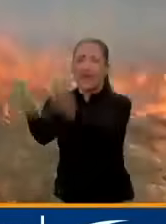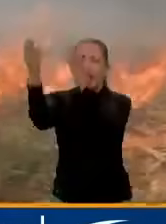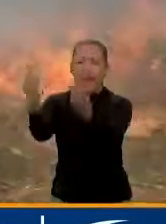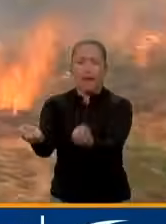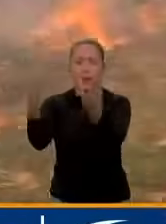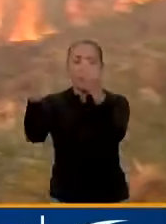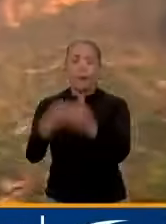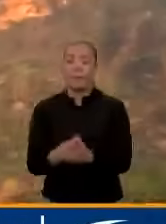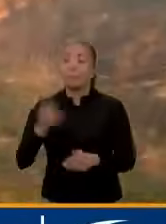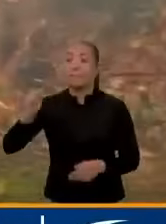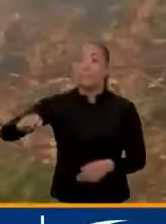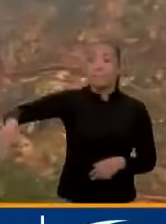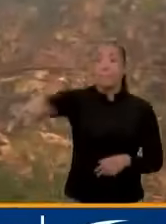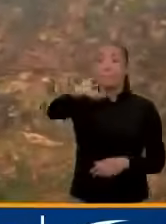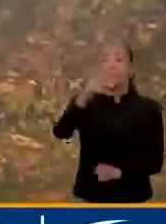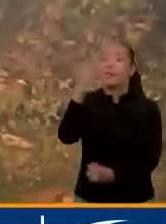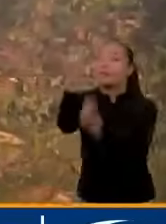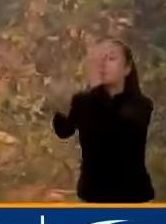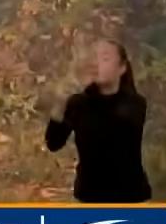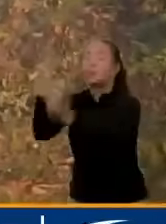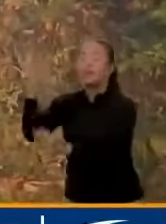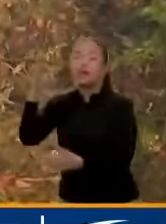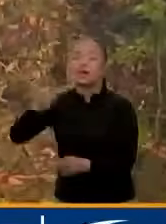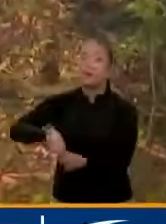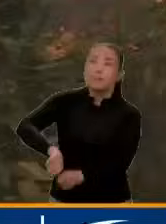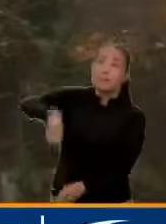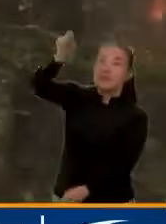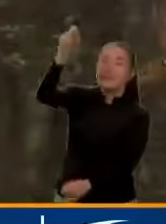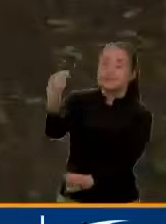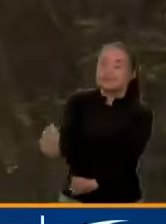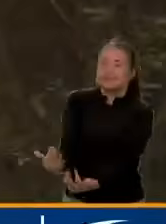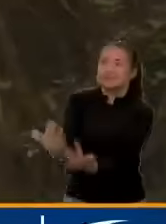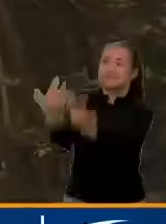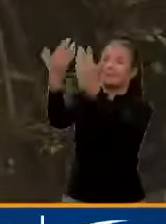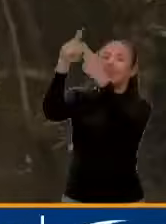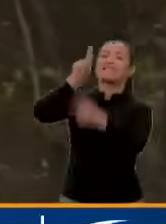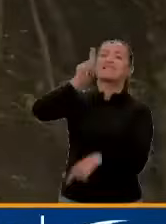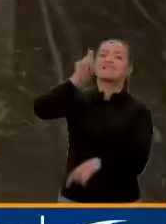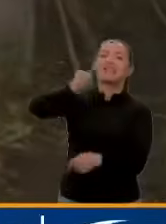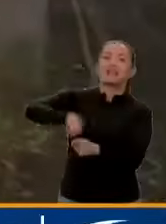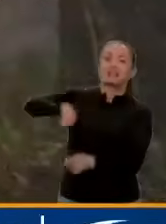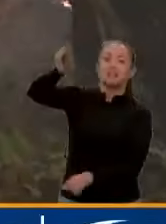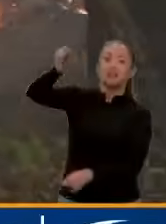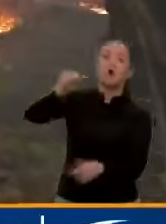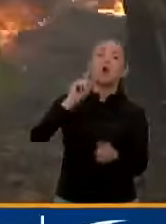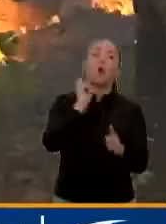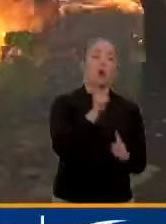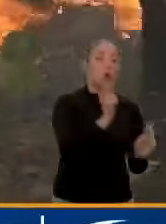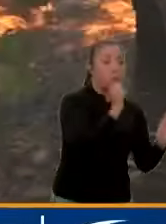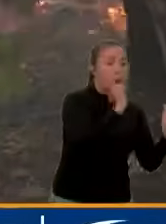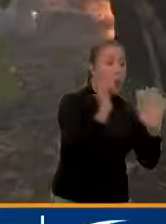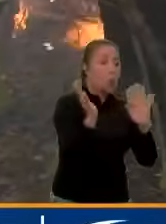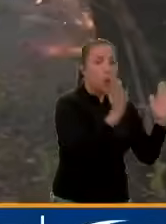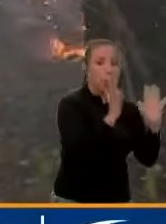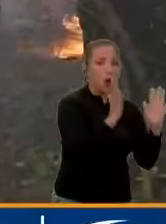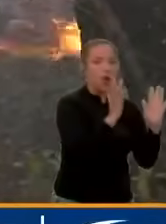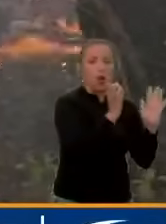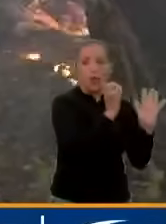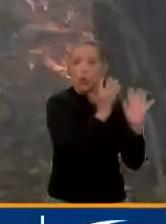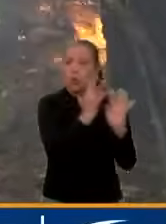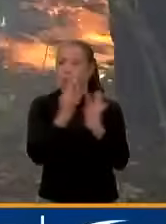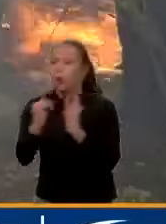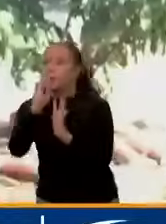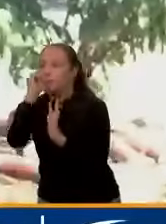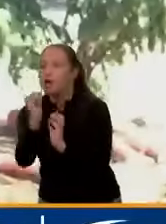zona las llamas alcanzan hasta los 6 metros de altura. El viento ha hecho que el fuego se propague más rápido. Muchos